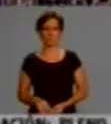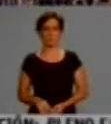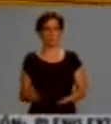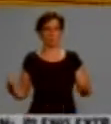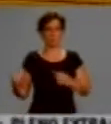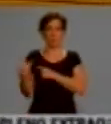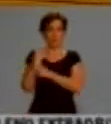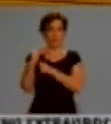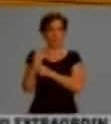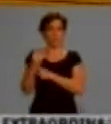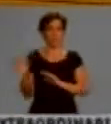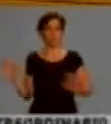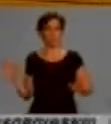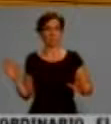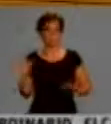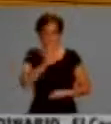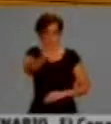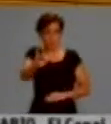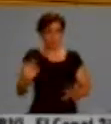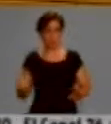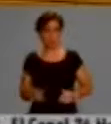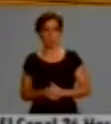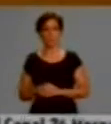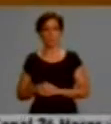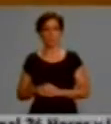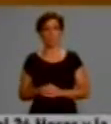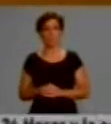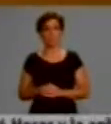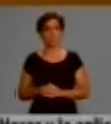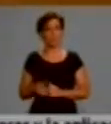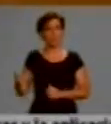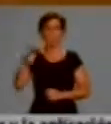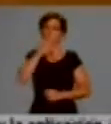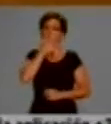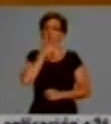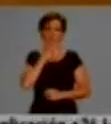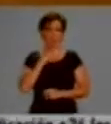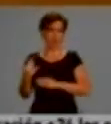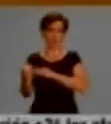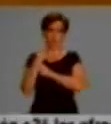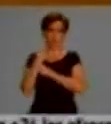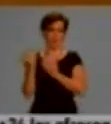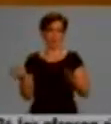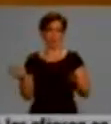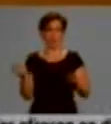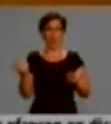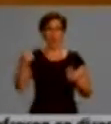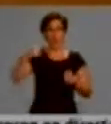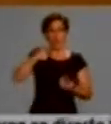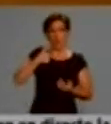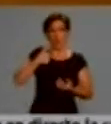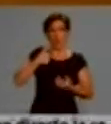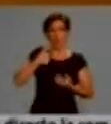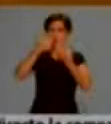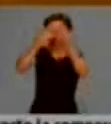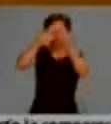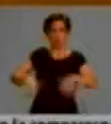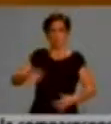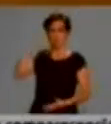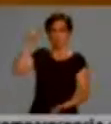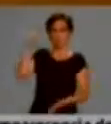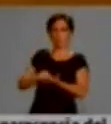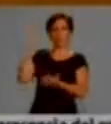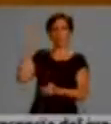¿Me engañó? Sí. Lo tenía muy fácil. Yo no condeno a nadie de